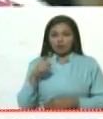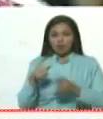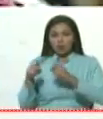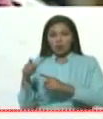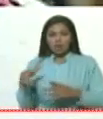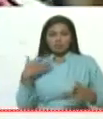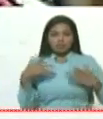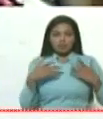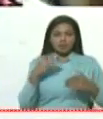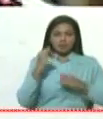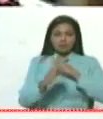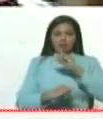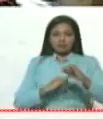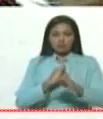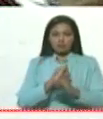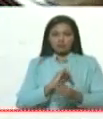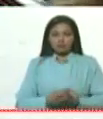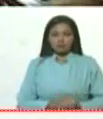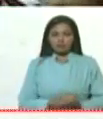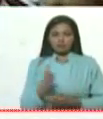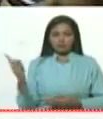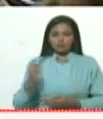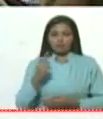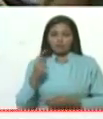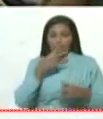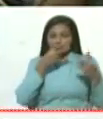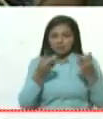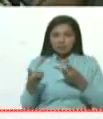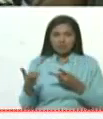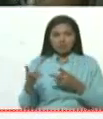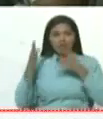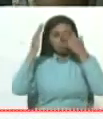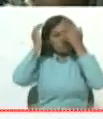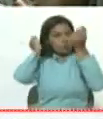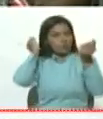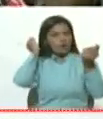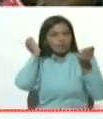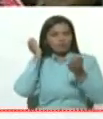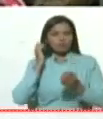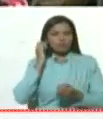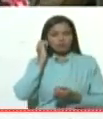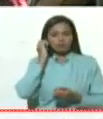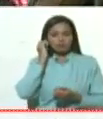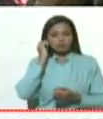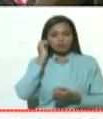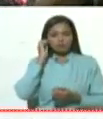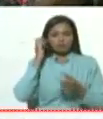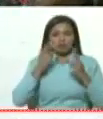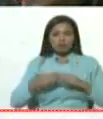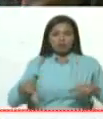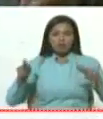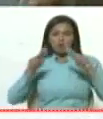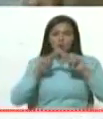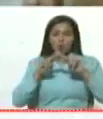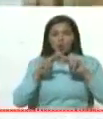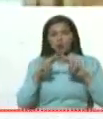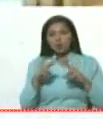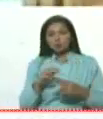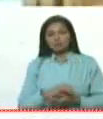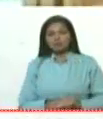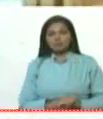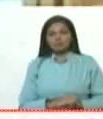eventos internacionales y vienen visitantes diplomáticos de Naciones Unidas y